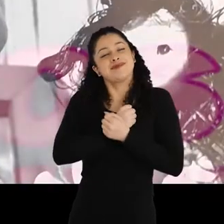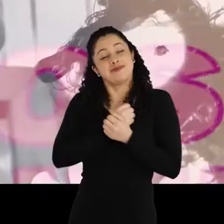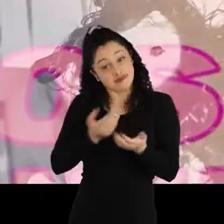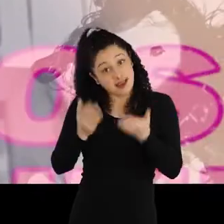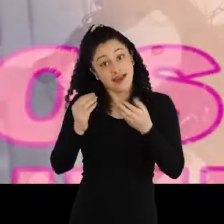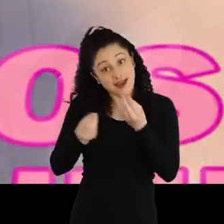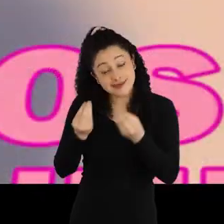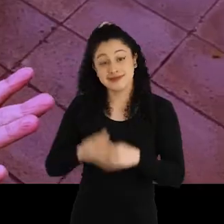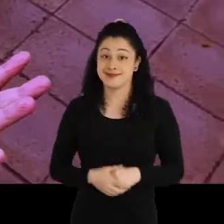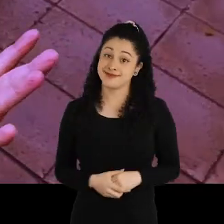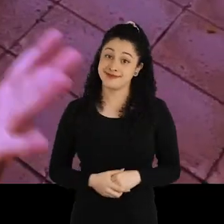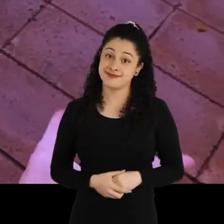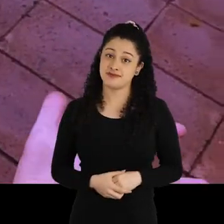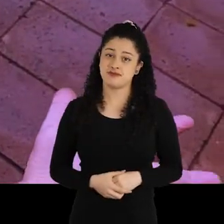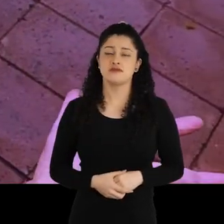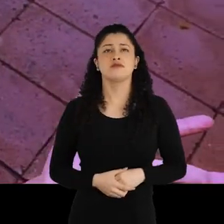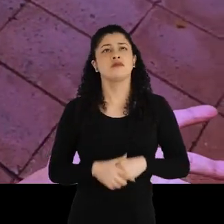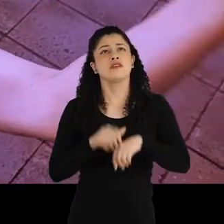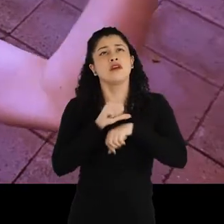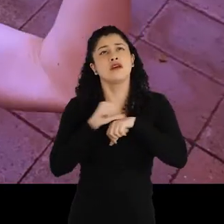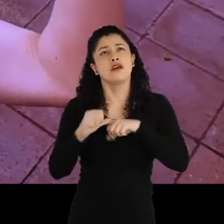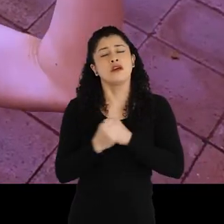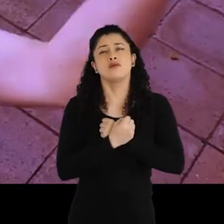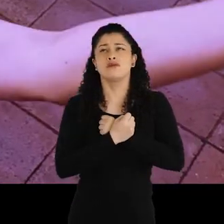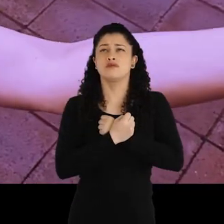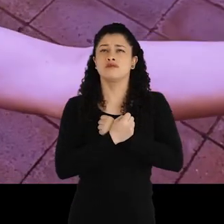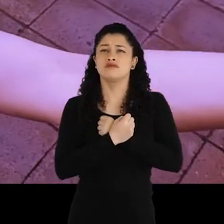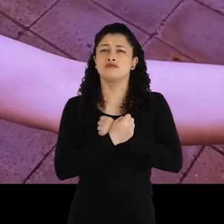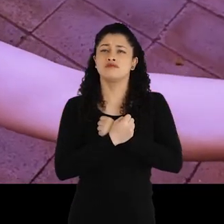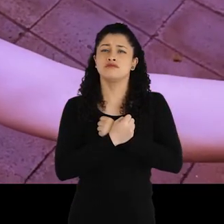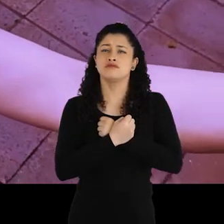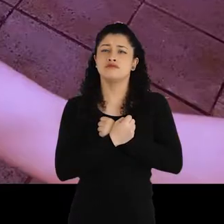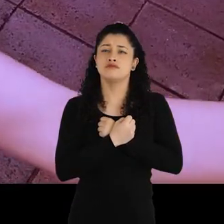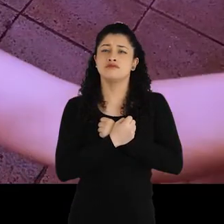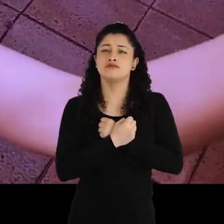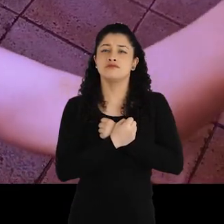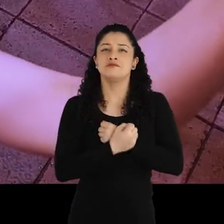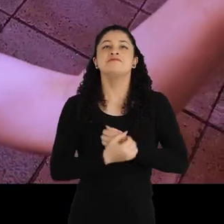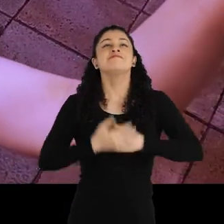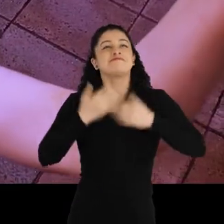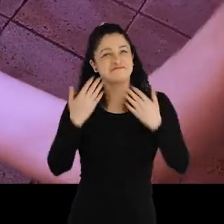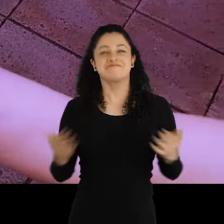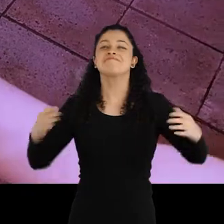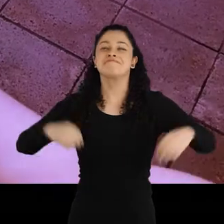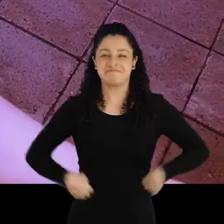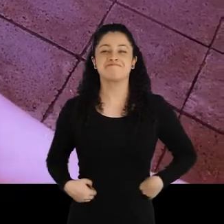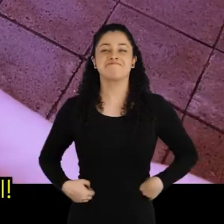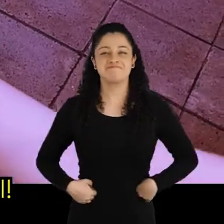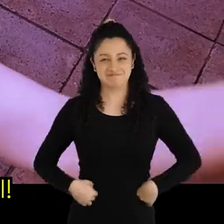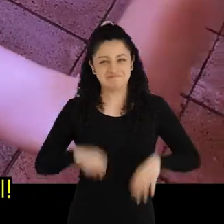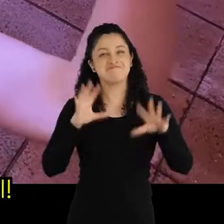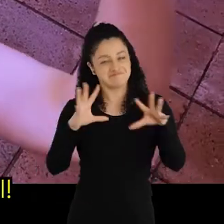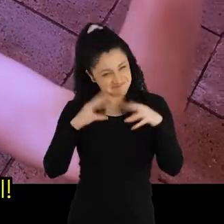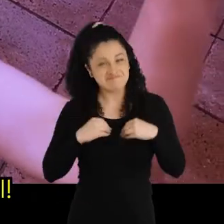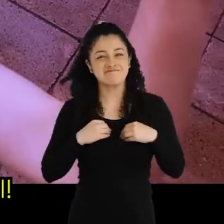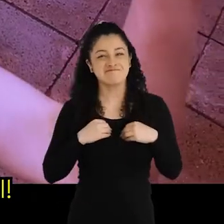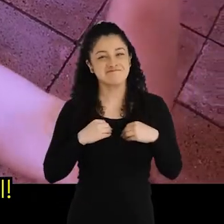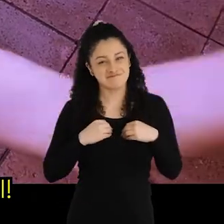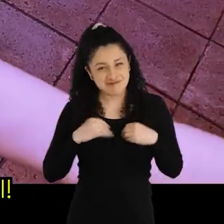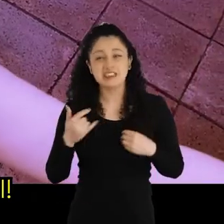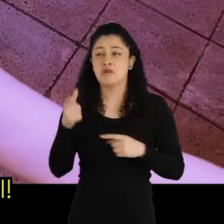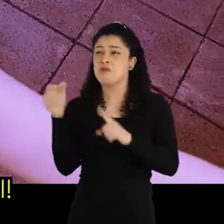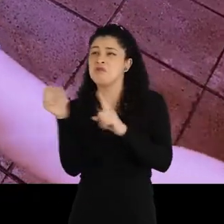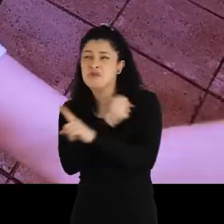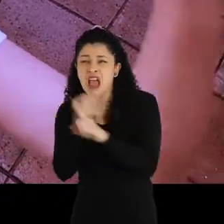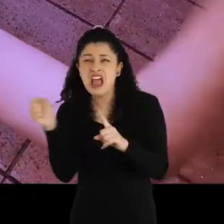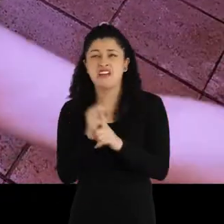nada. No, Tola. Puedo por nada, Tola. A la señora que me pegó y el señor que me hizo